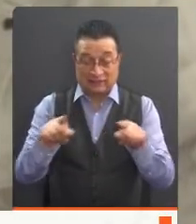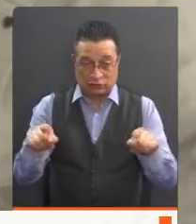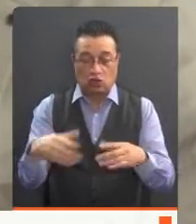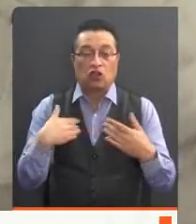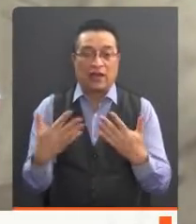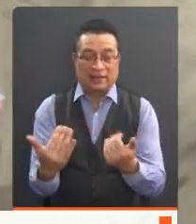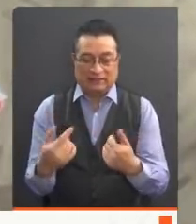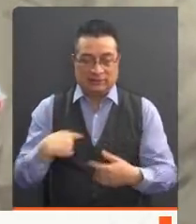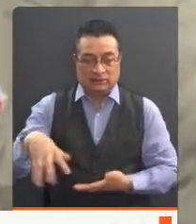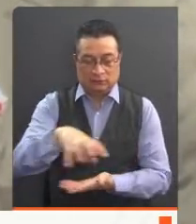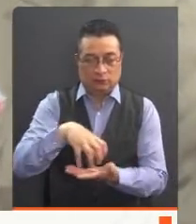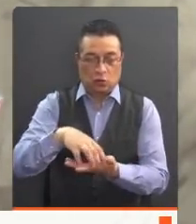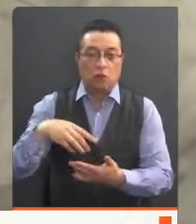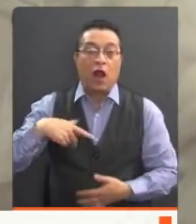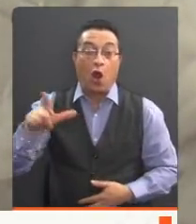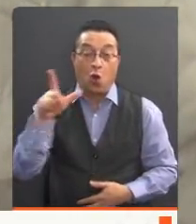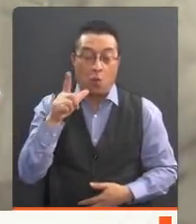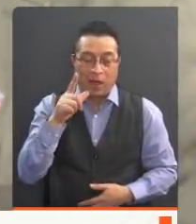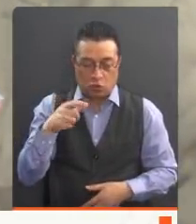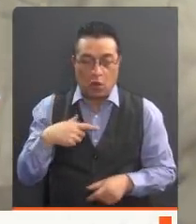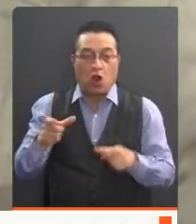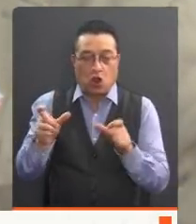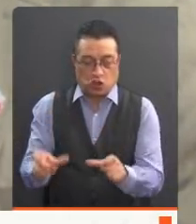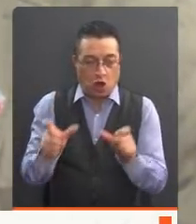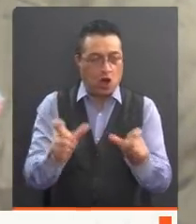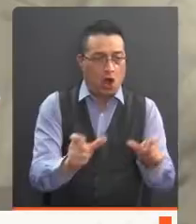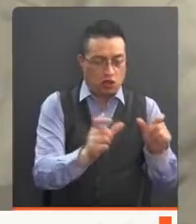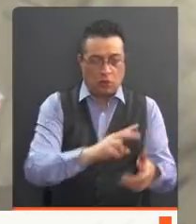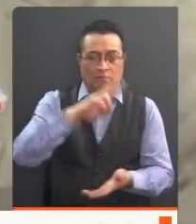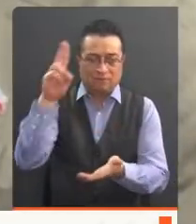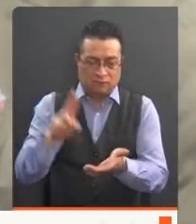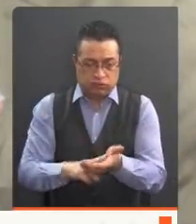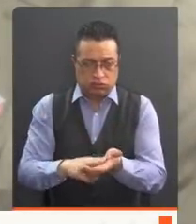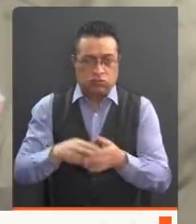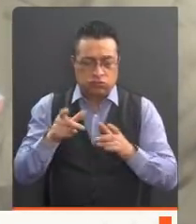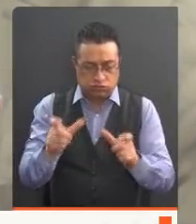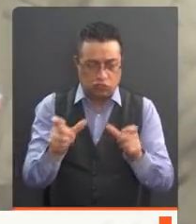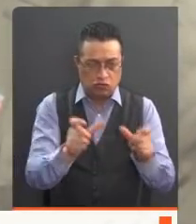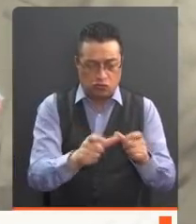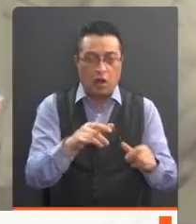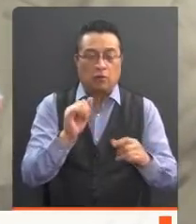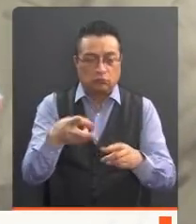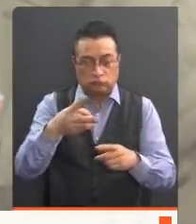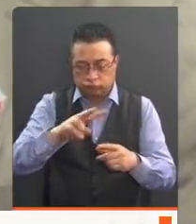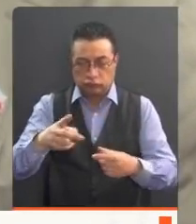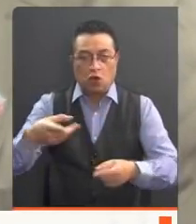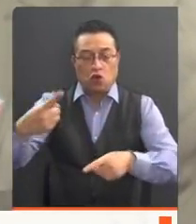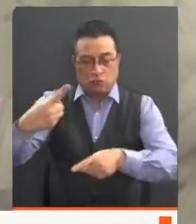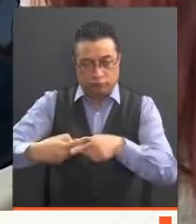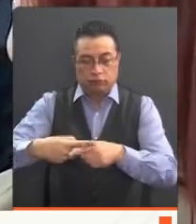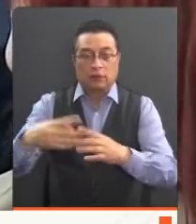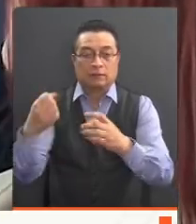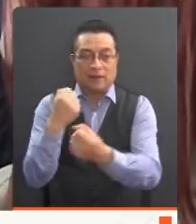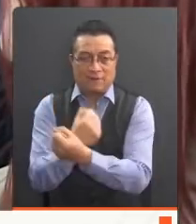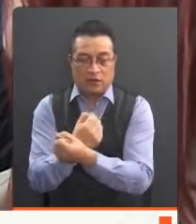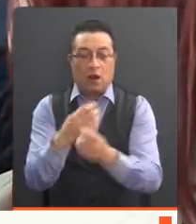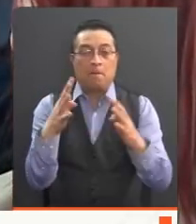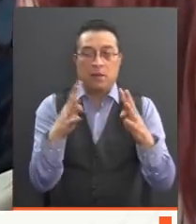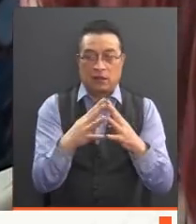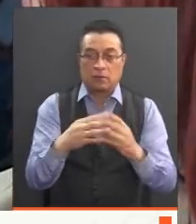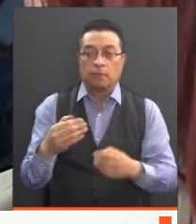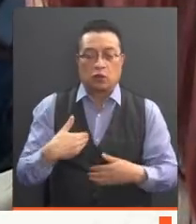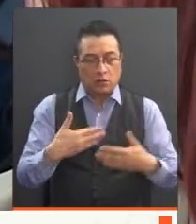Lumaco, que se haga un control efectivo de patrullaje y de control mixto entre carabineros y los militares. Pero yo los